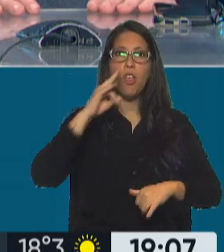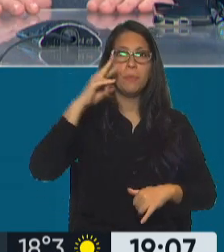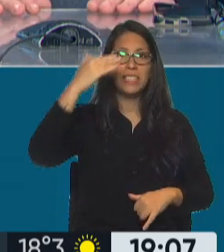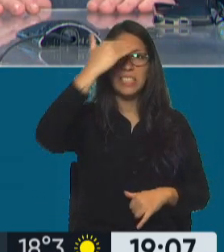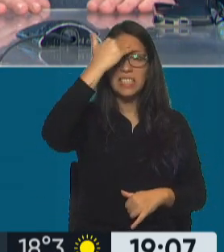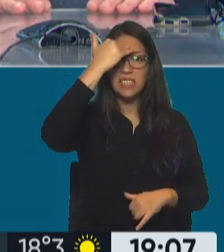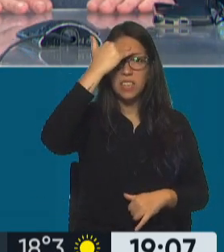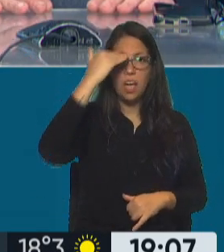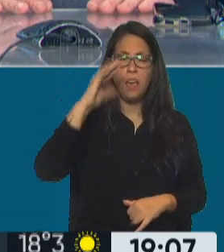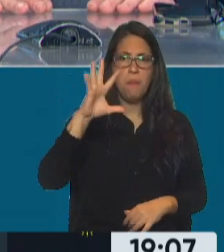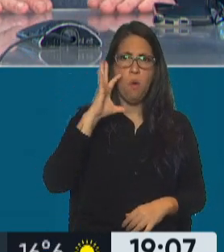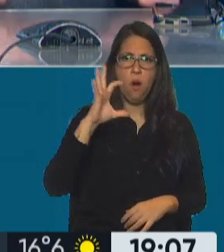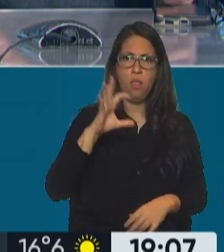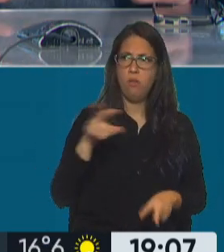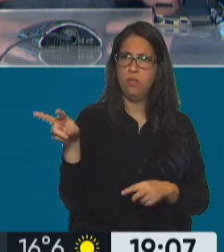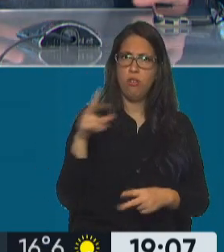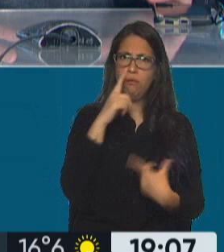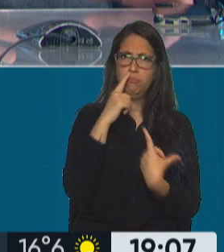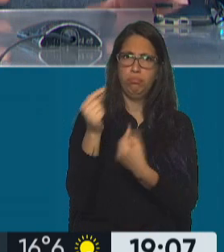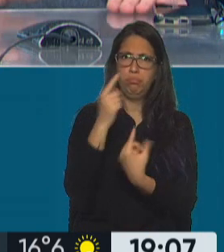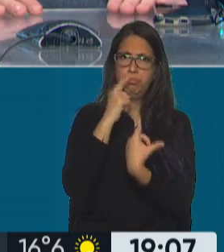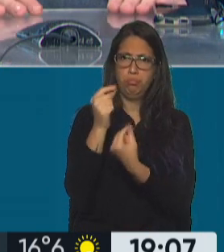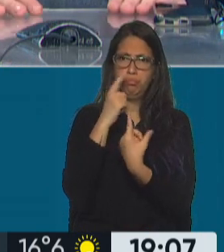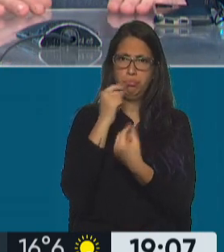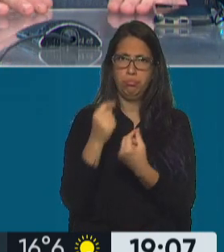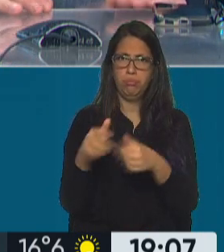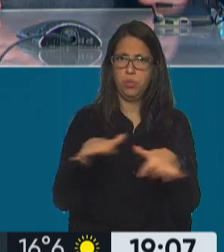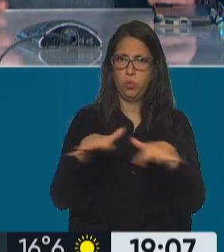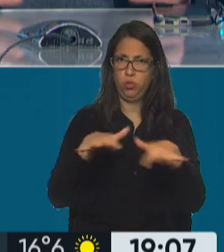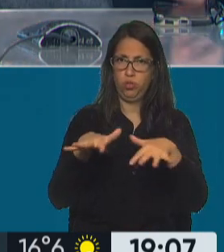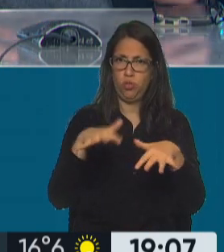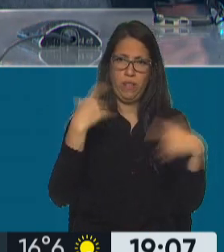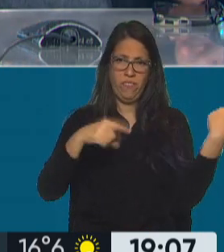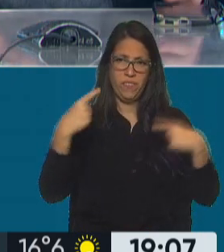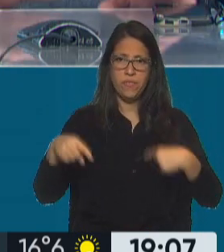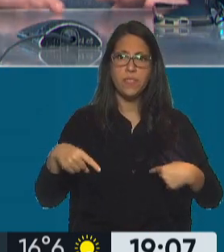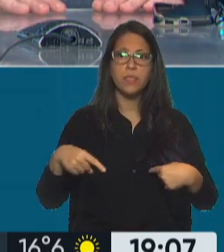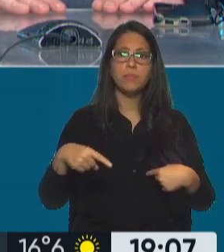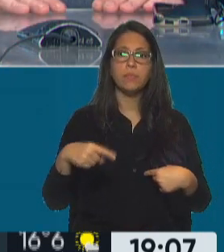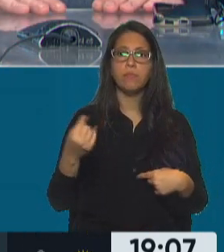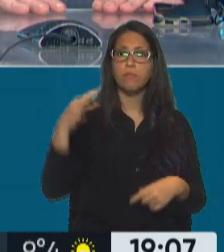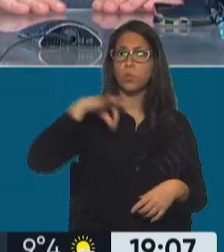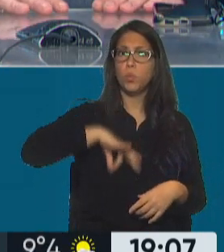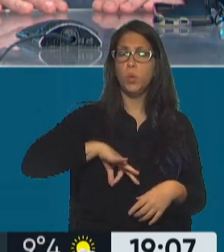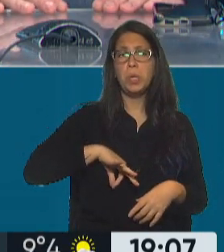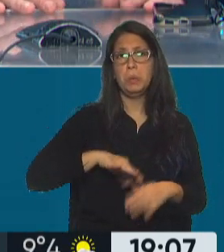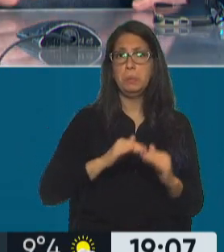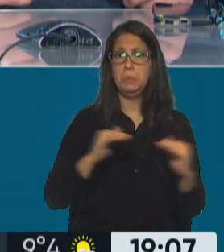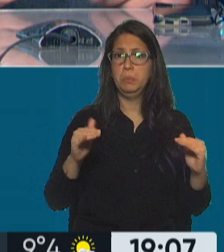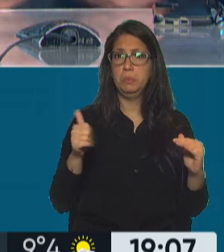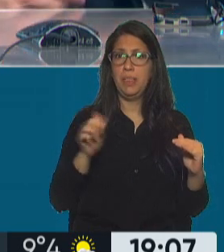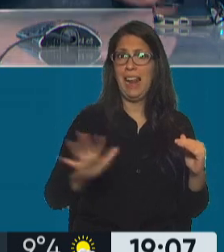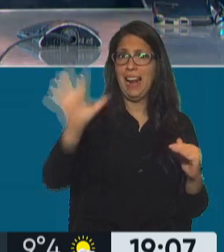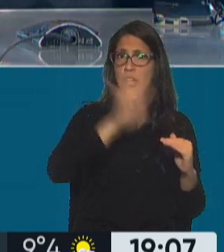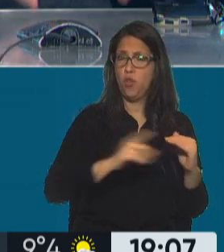este como este se quejaban por alguna diferente situaciones este que había estando con un nivel de ingreso razonablemente Bueno